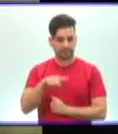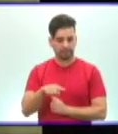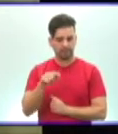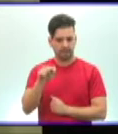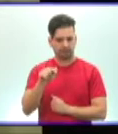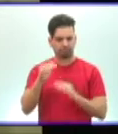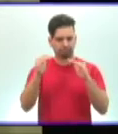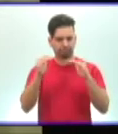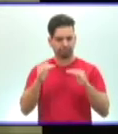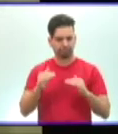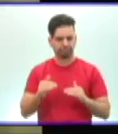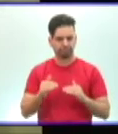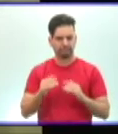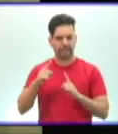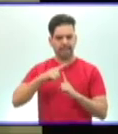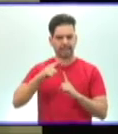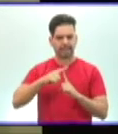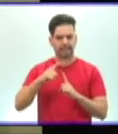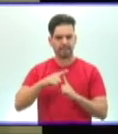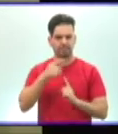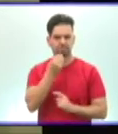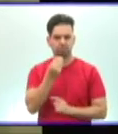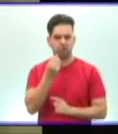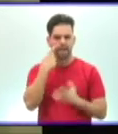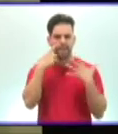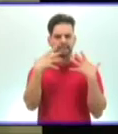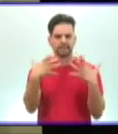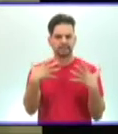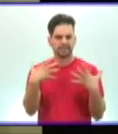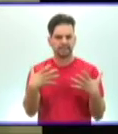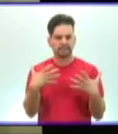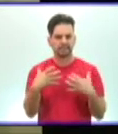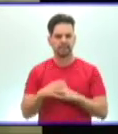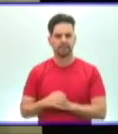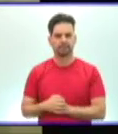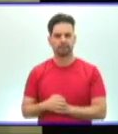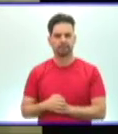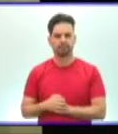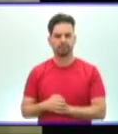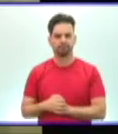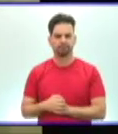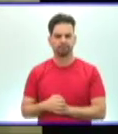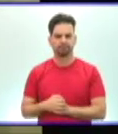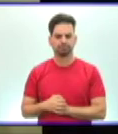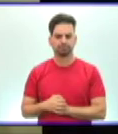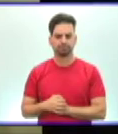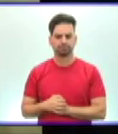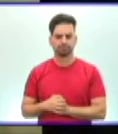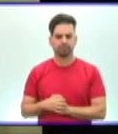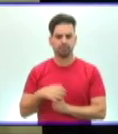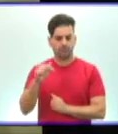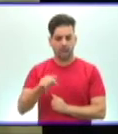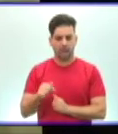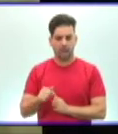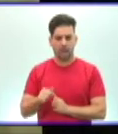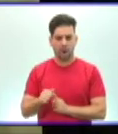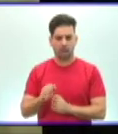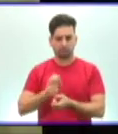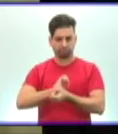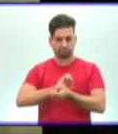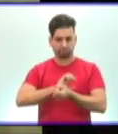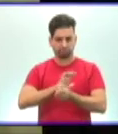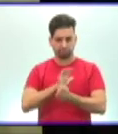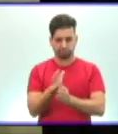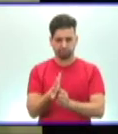un tema que puede ser muy interesante, sobre todo por los tiempos que estamos viviendo de pandemia y de proliferación